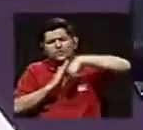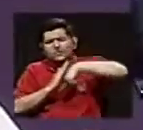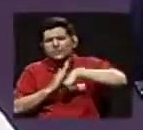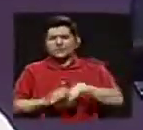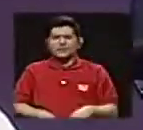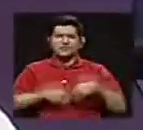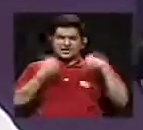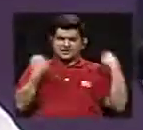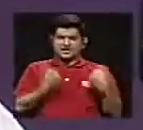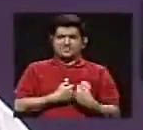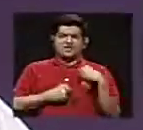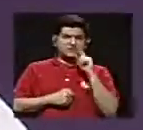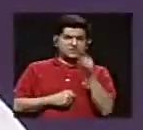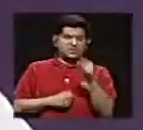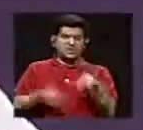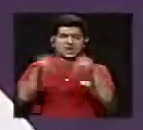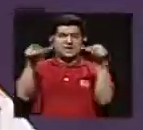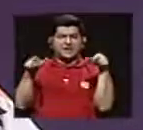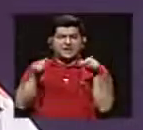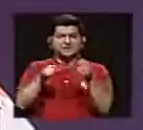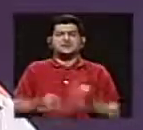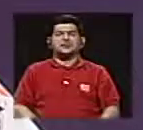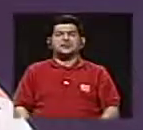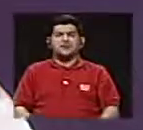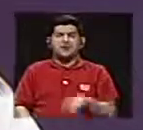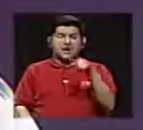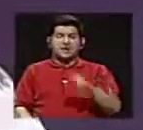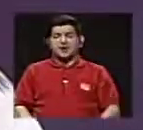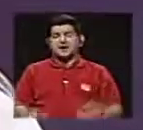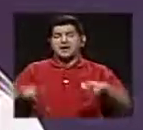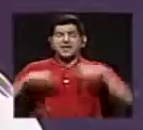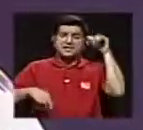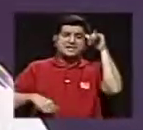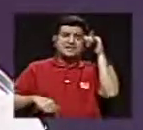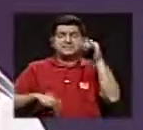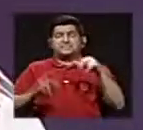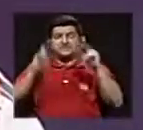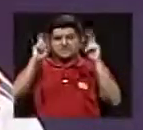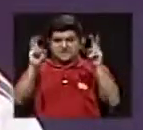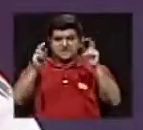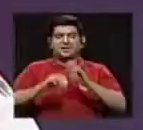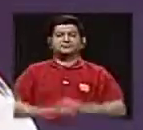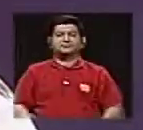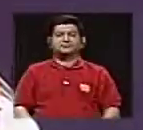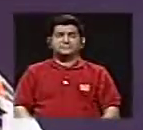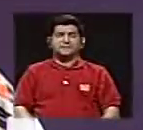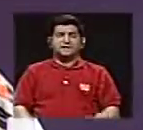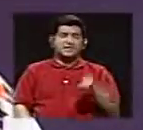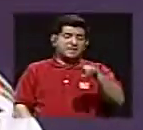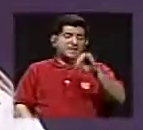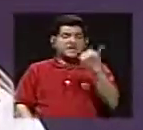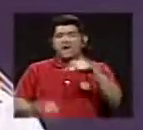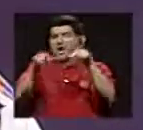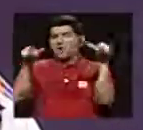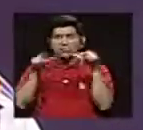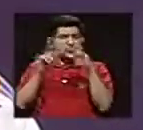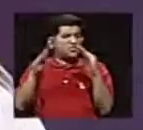corazones que eso va a ser el lugar de nuestra vida eterna, porque cierto, ir de ahí a vivir a otro